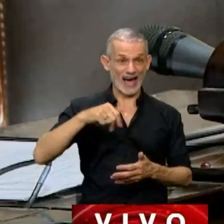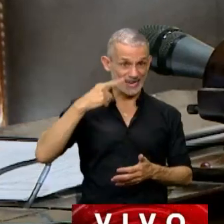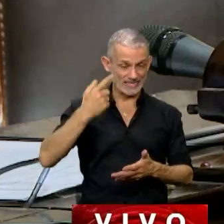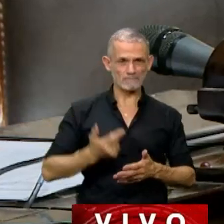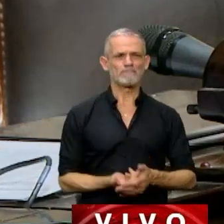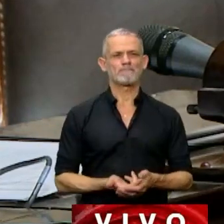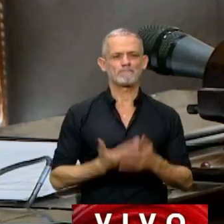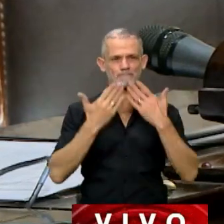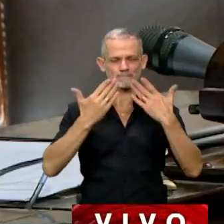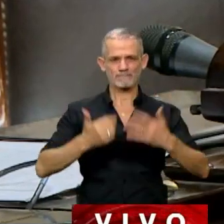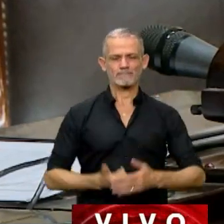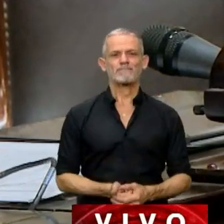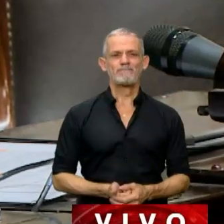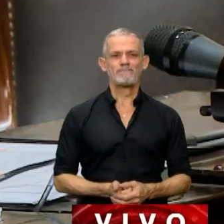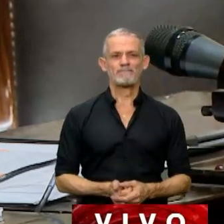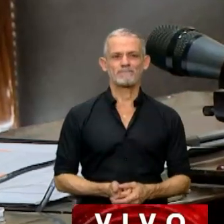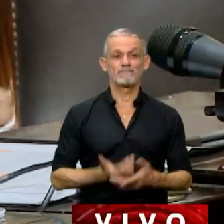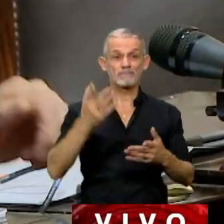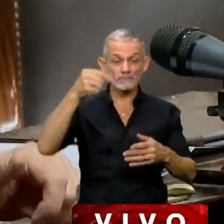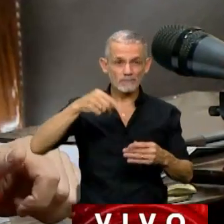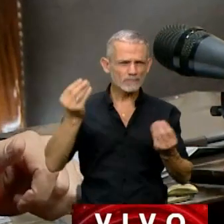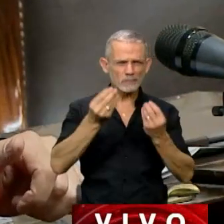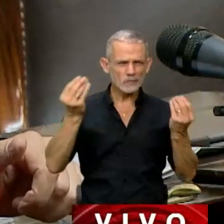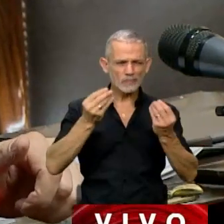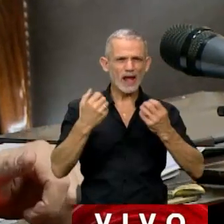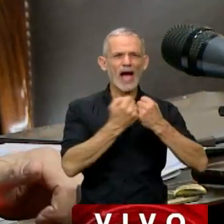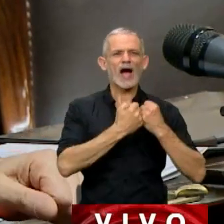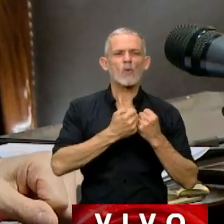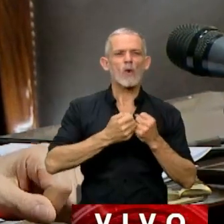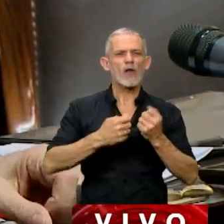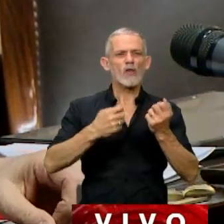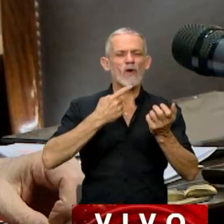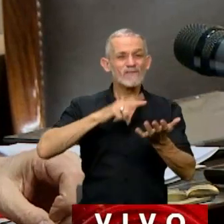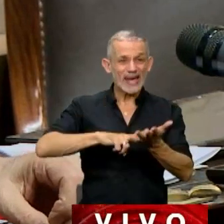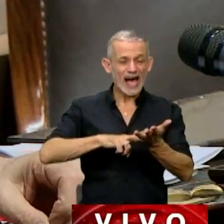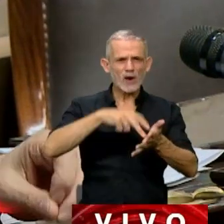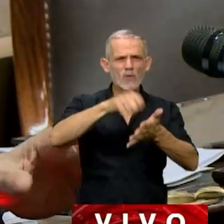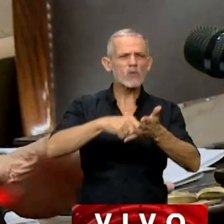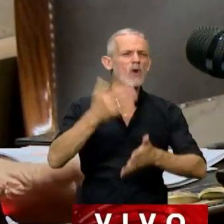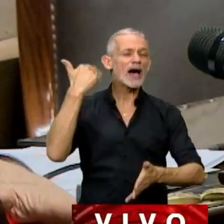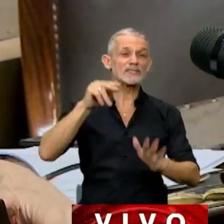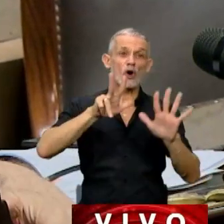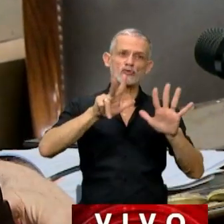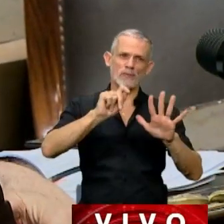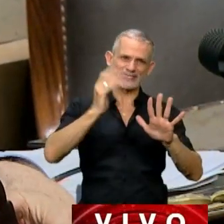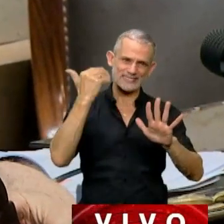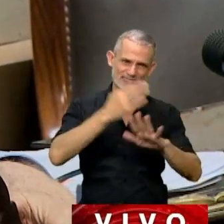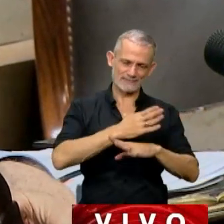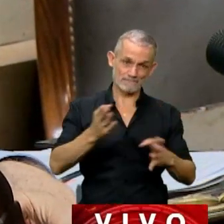Gracias, señor presidente. Hoy estamos tratando un consenso fiscal que se suscribió hace 8 meses.